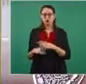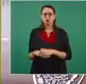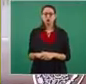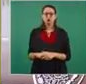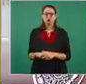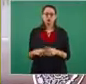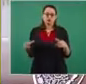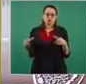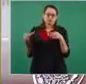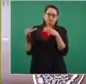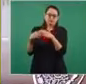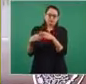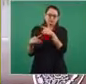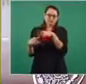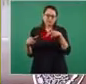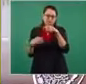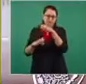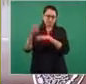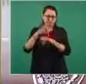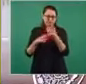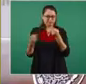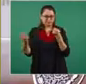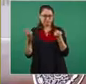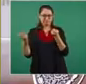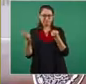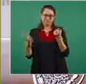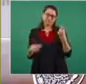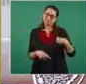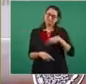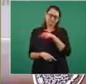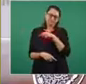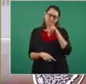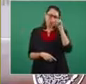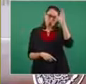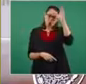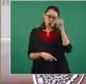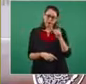la cúpula de poder en España.